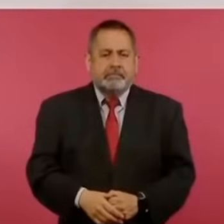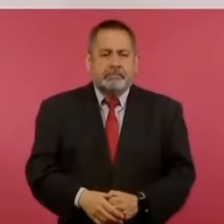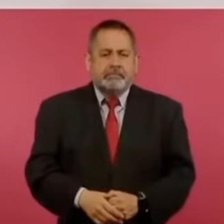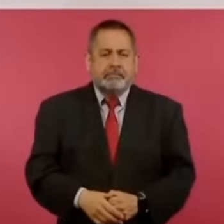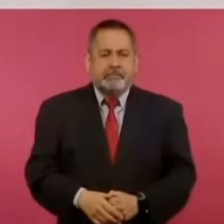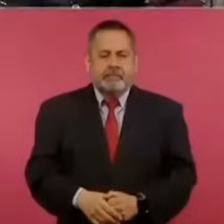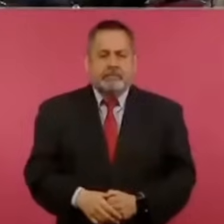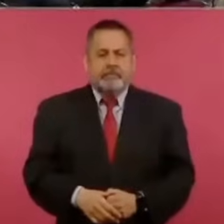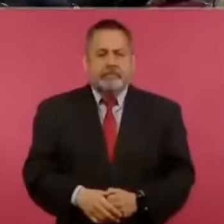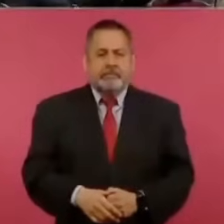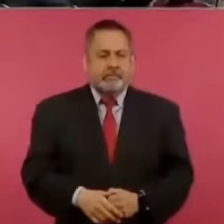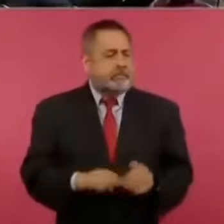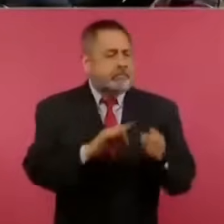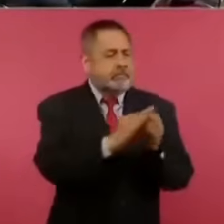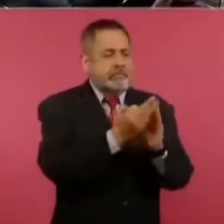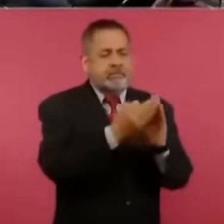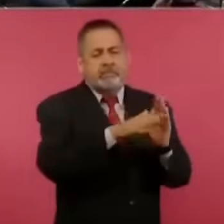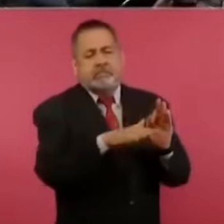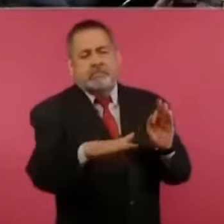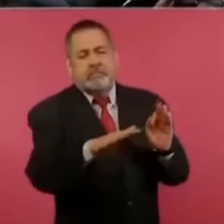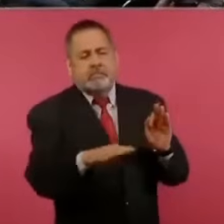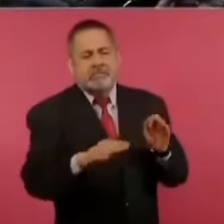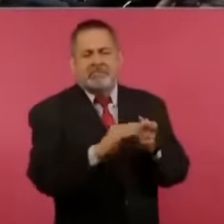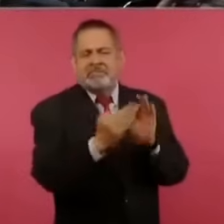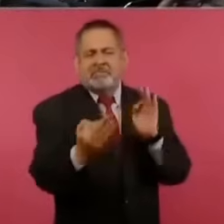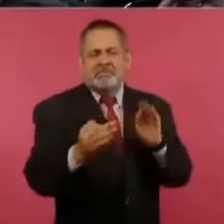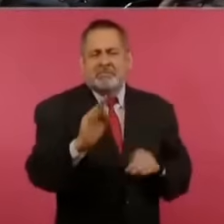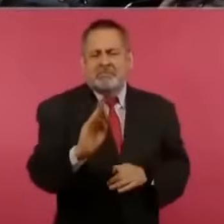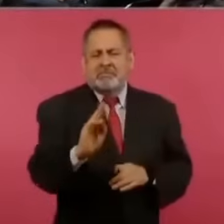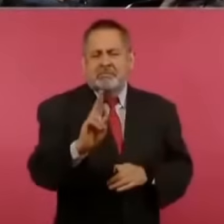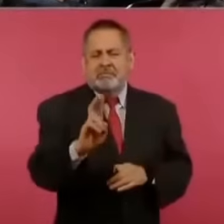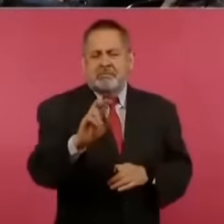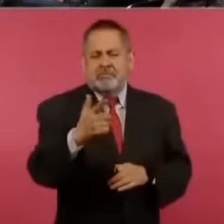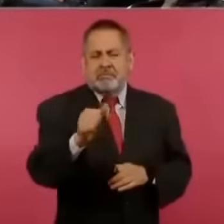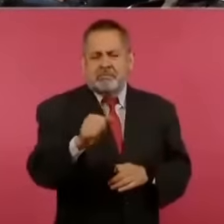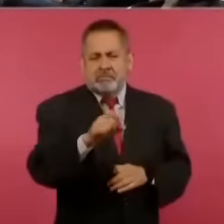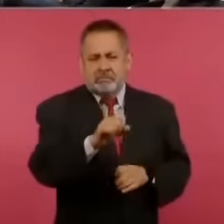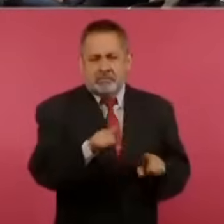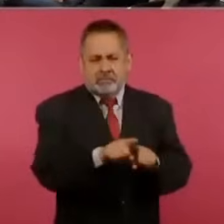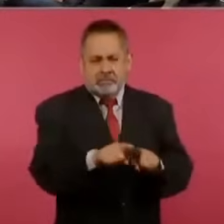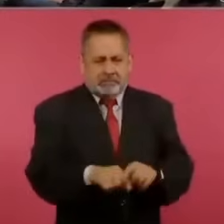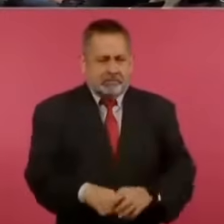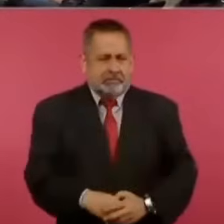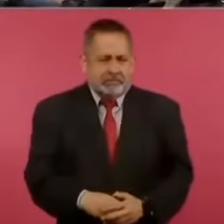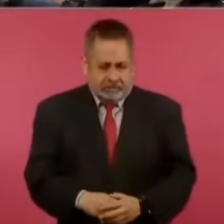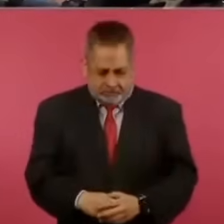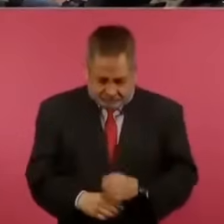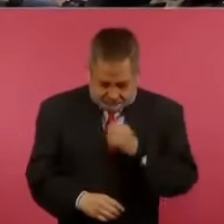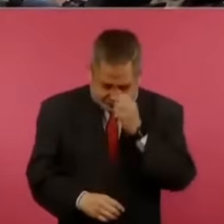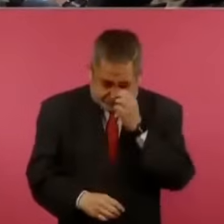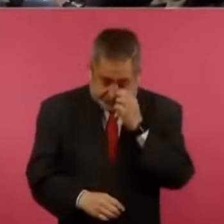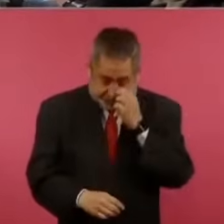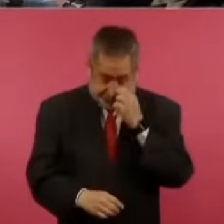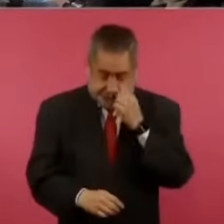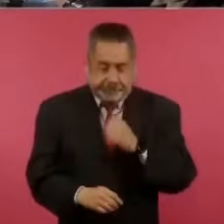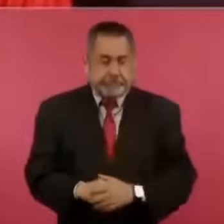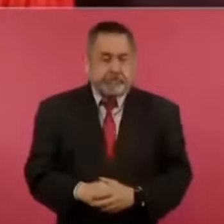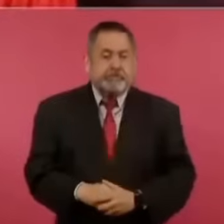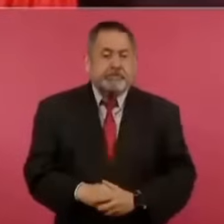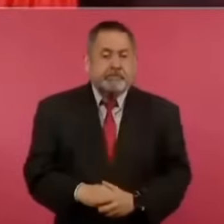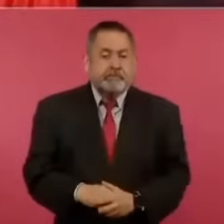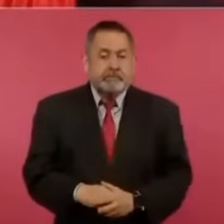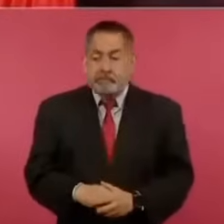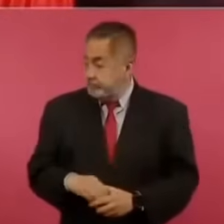Está la cuenca de Burgos, no está muy lejos. ¿Este el contrato de gas de Perú?